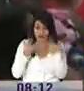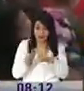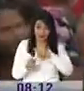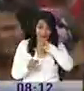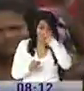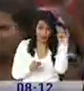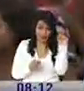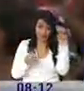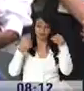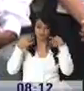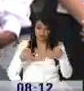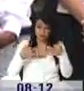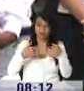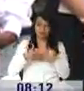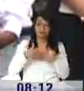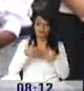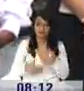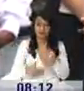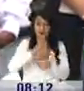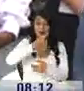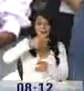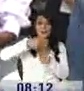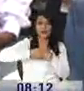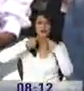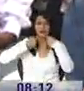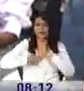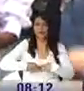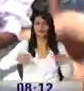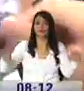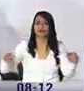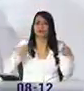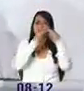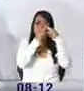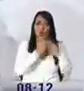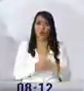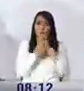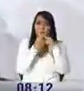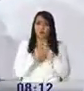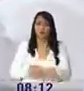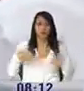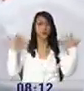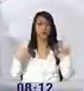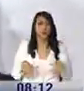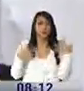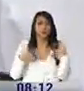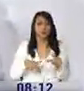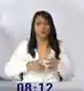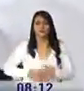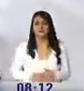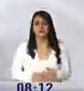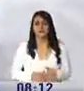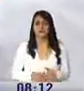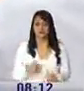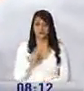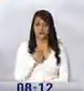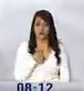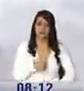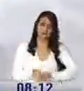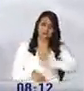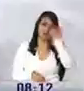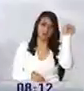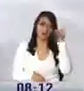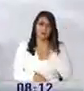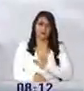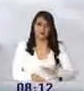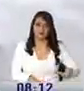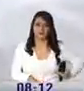posesión revelará un listado escabroso como presidente del Ecuador mi obligación será respetar